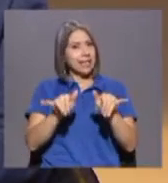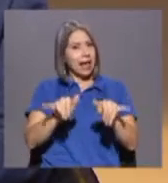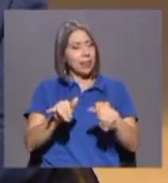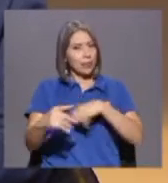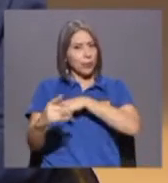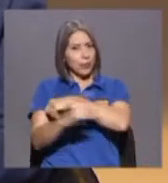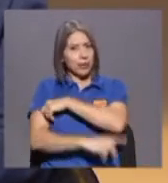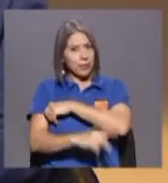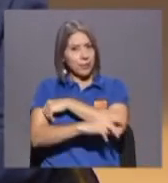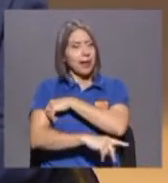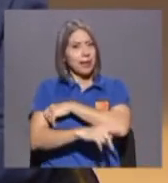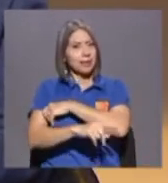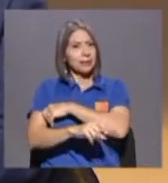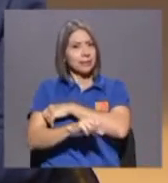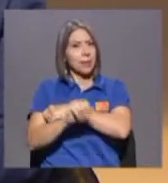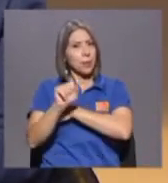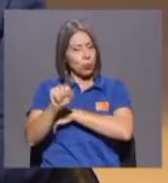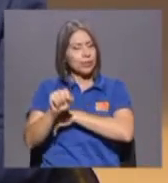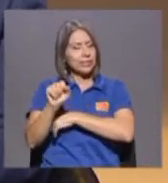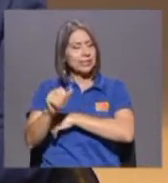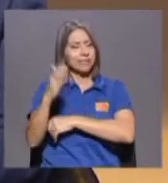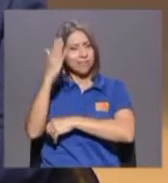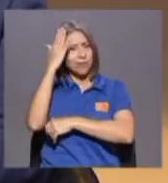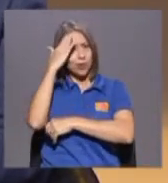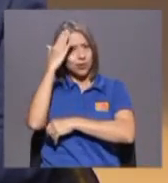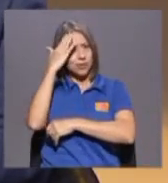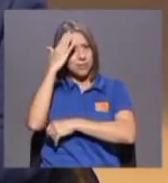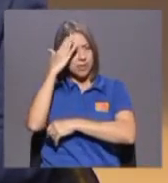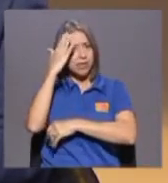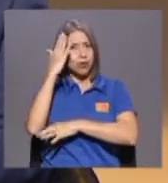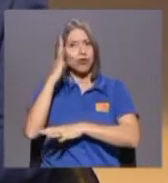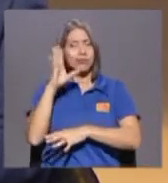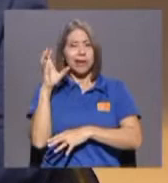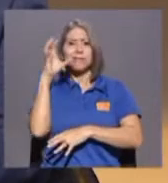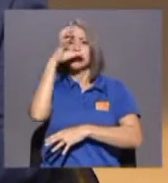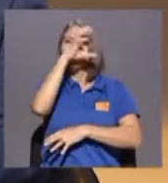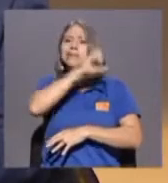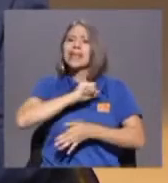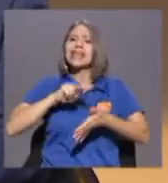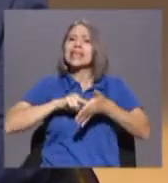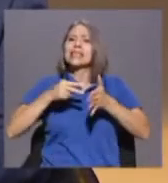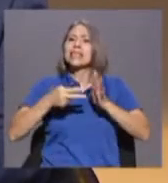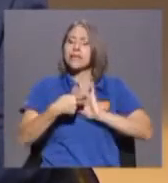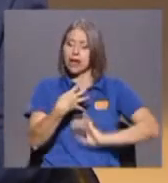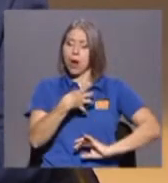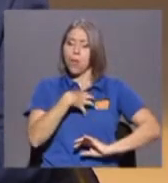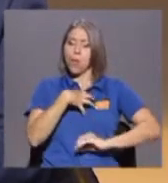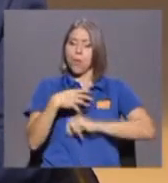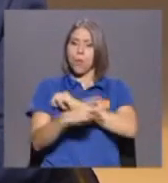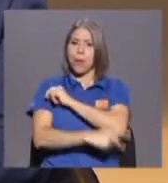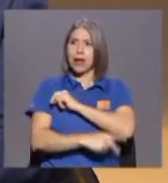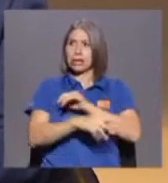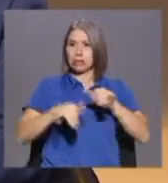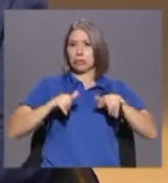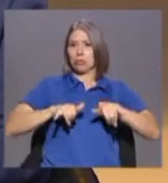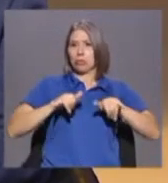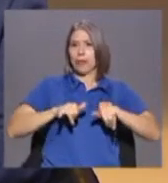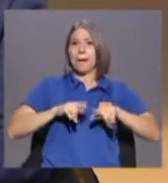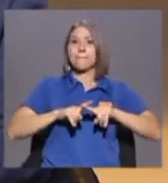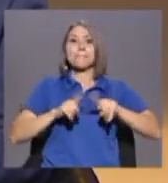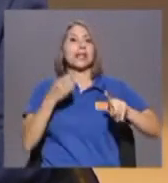conocimiento y una percepción de lo que es su país, pero estando afuera y representándolo,